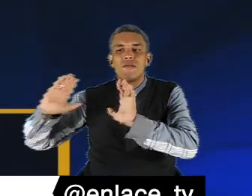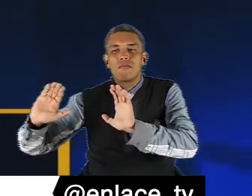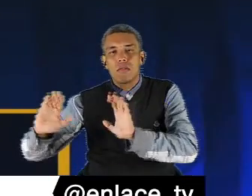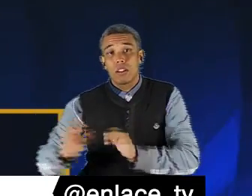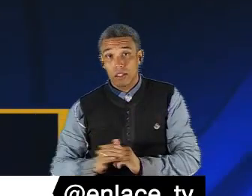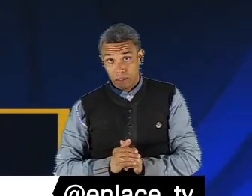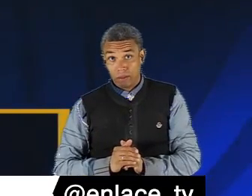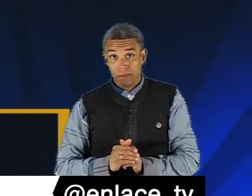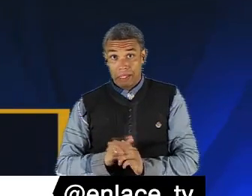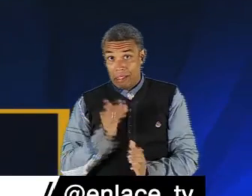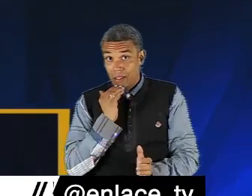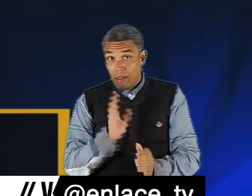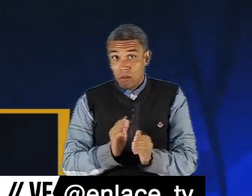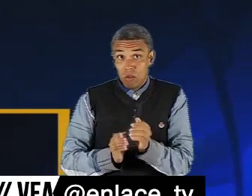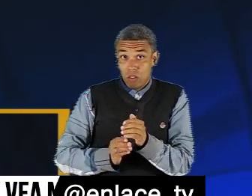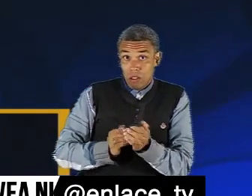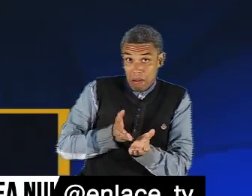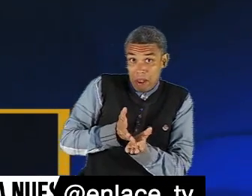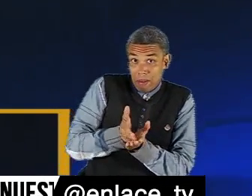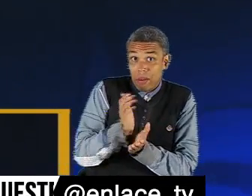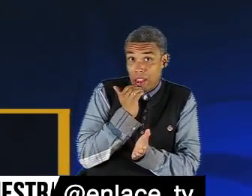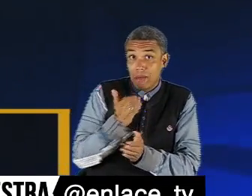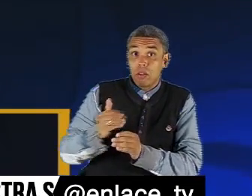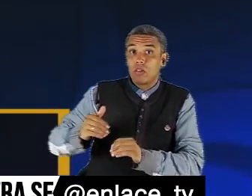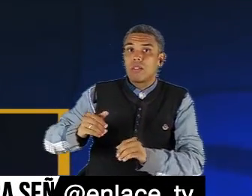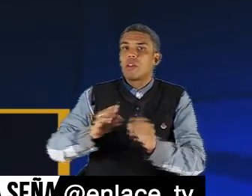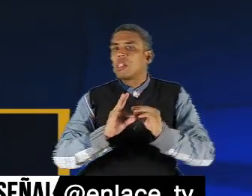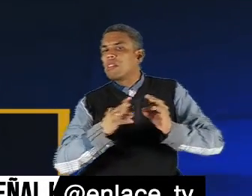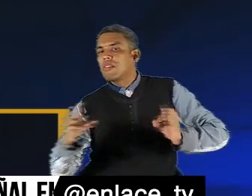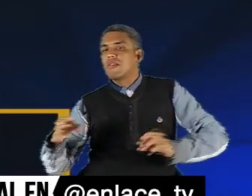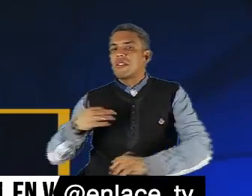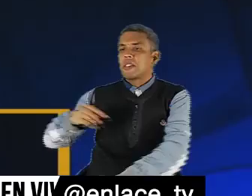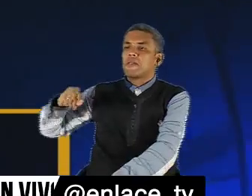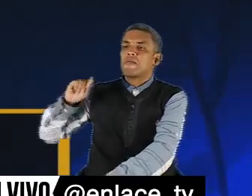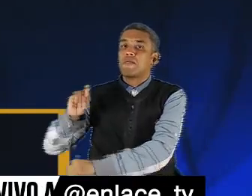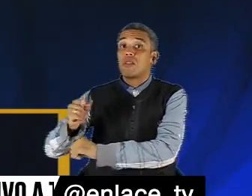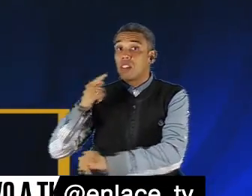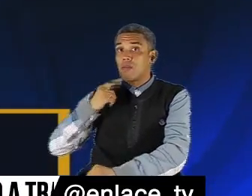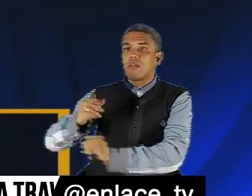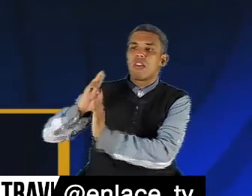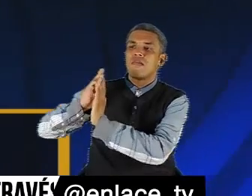estas amenazas continúen, interpondrán las respectivas acciones legales, puesto que